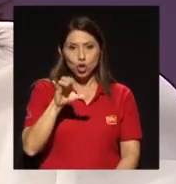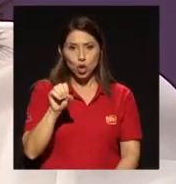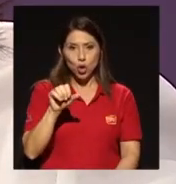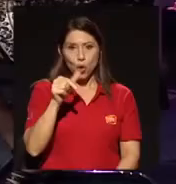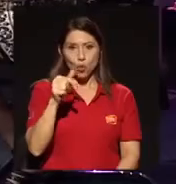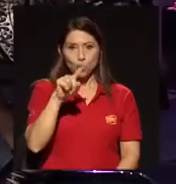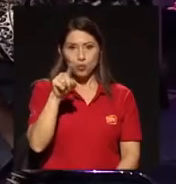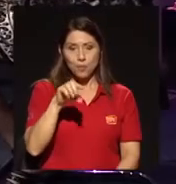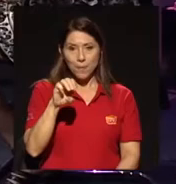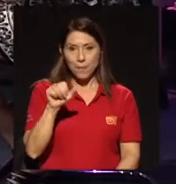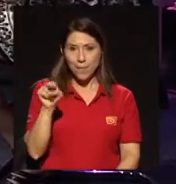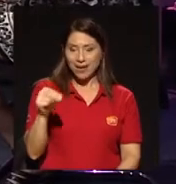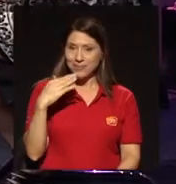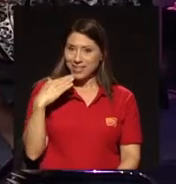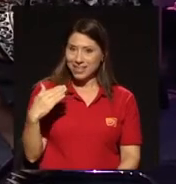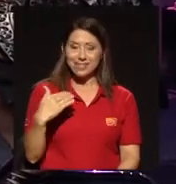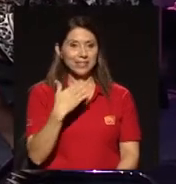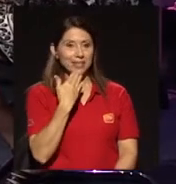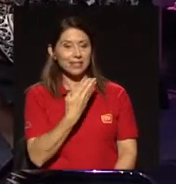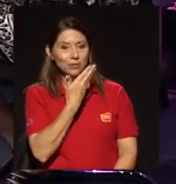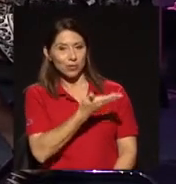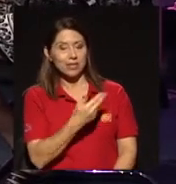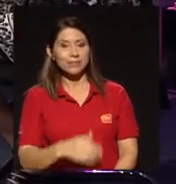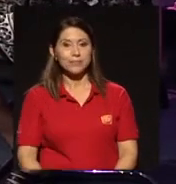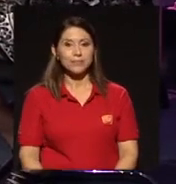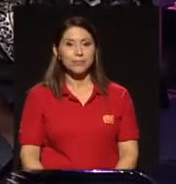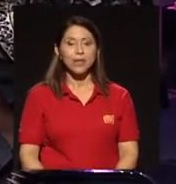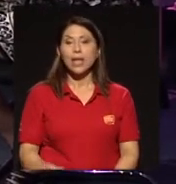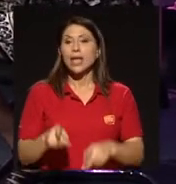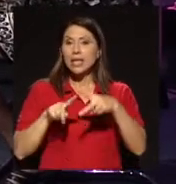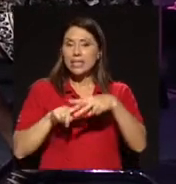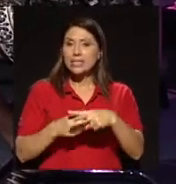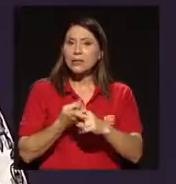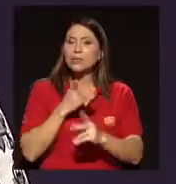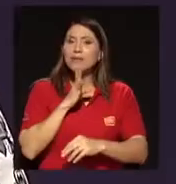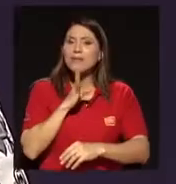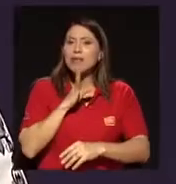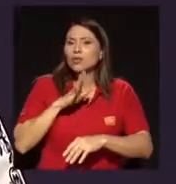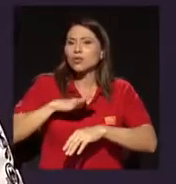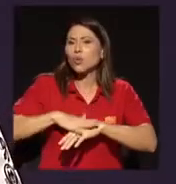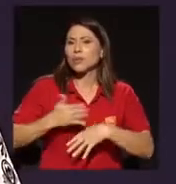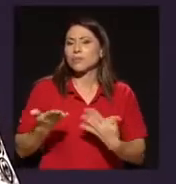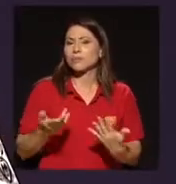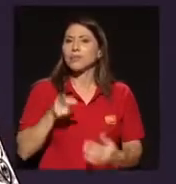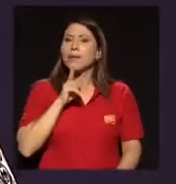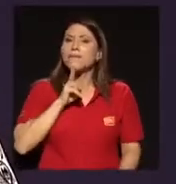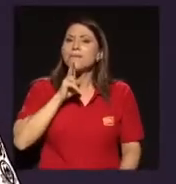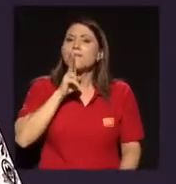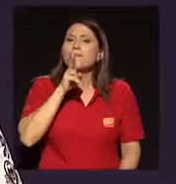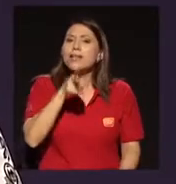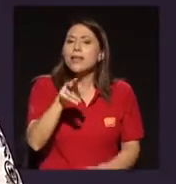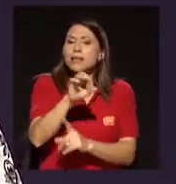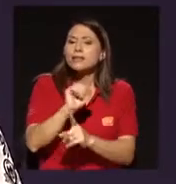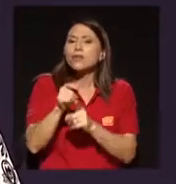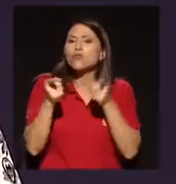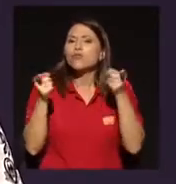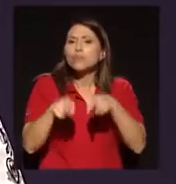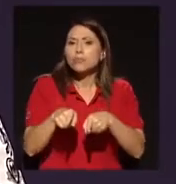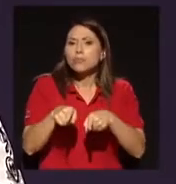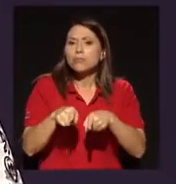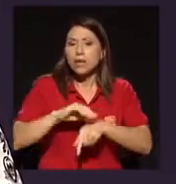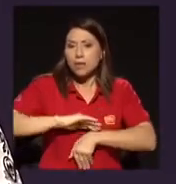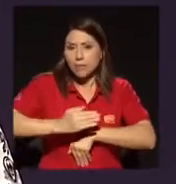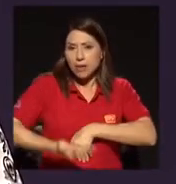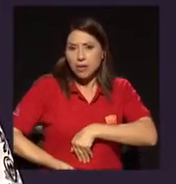ustedes. Iniciaremos hablando un poco, doña Julieta, sobre cuál es la verdadera cara del embarazo adolescente en Costa